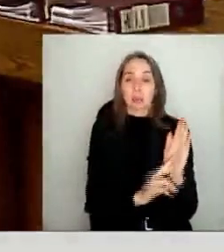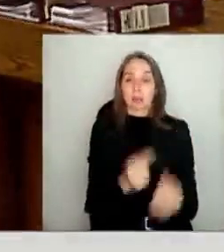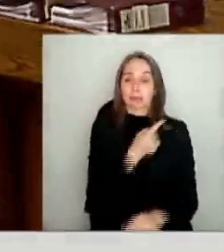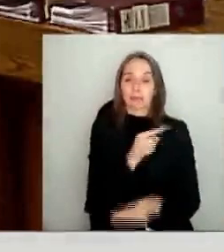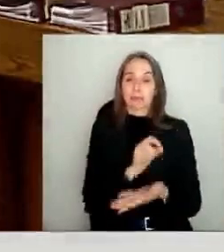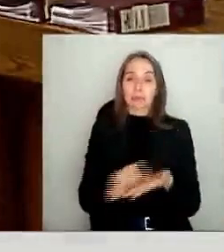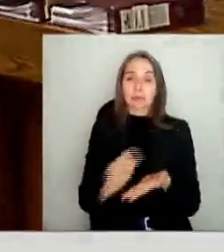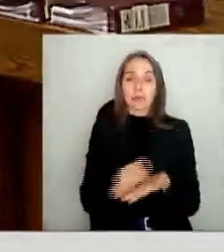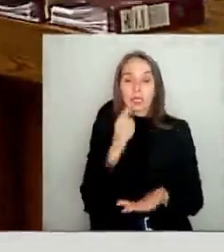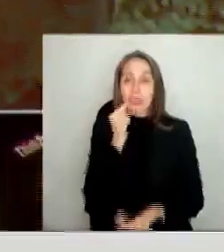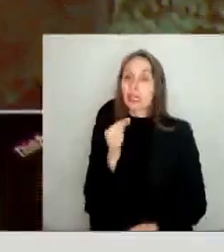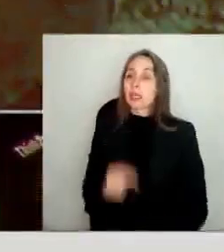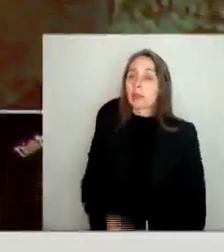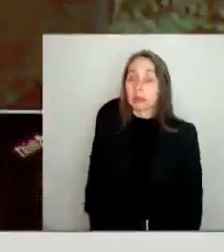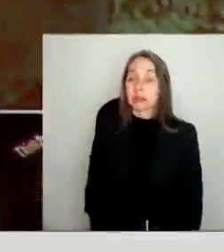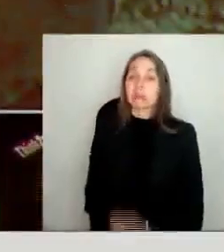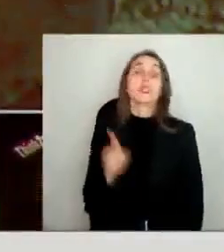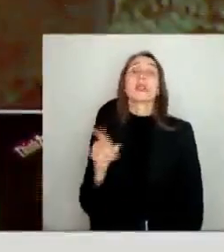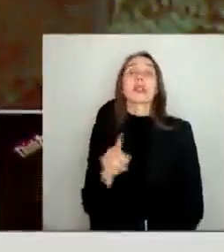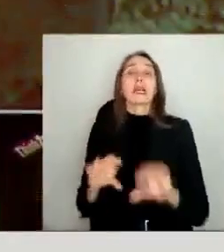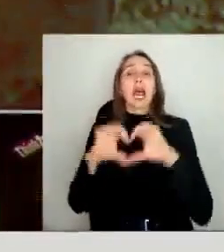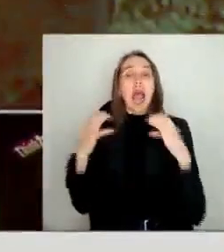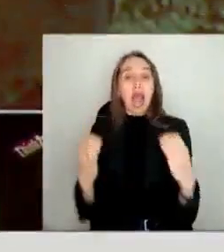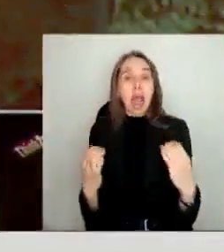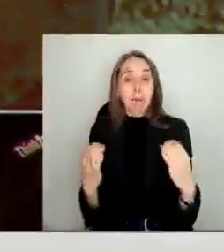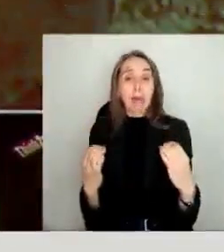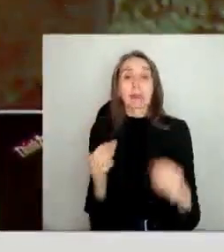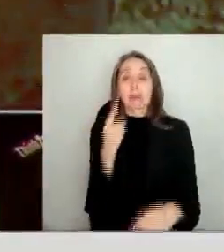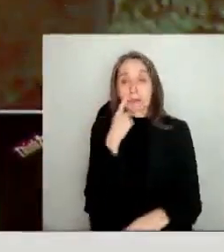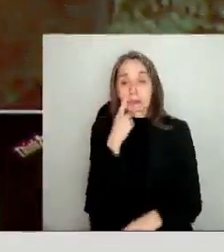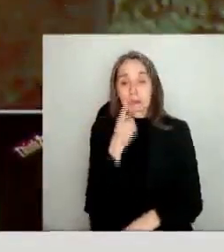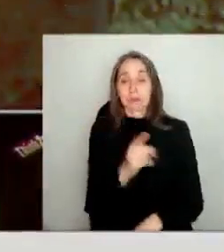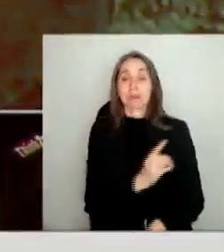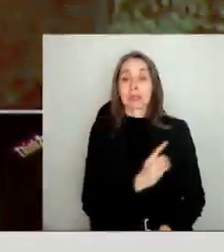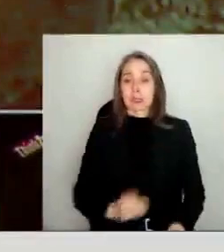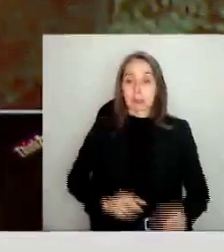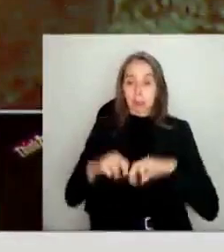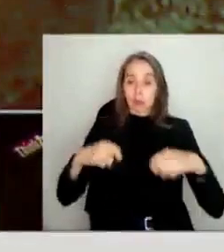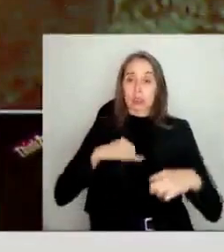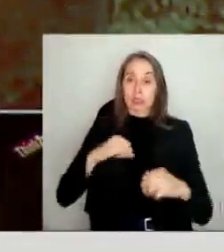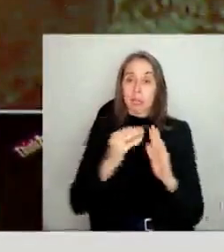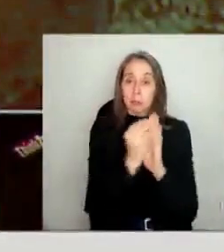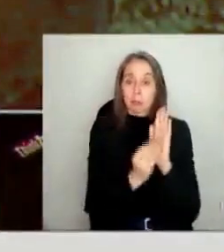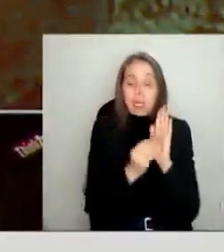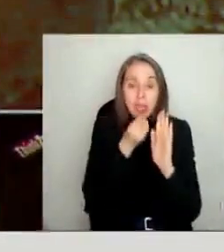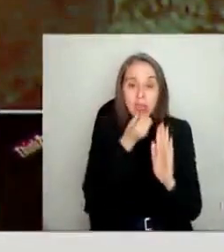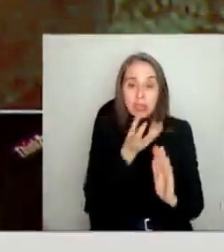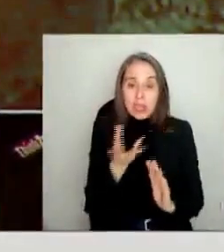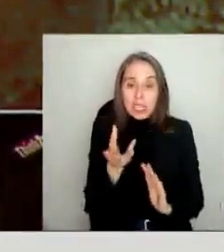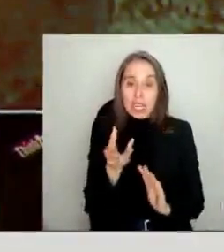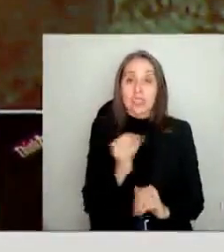secar honorable cámara la corresponde hacer siempre la declaración de admisibilidad